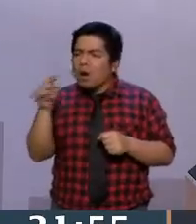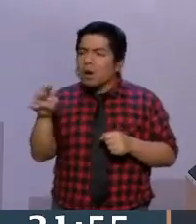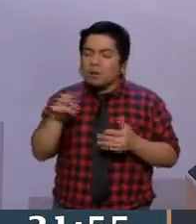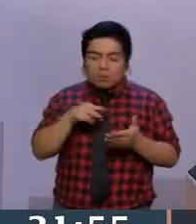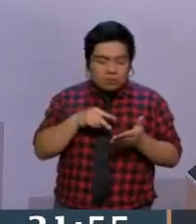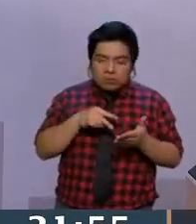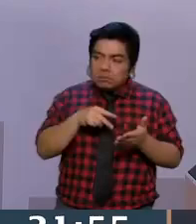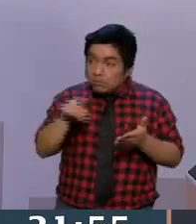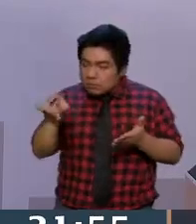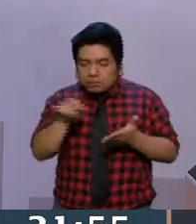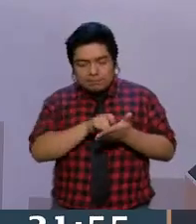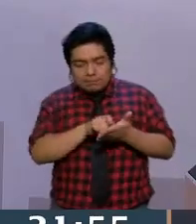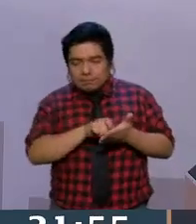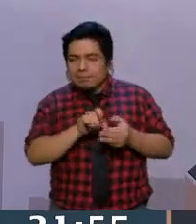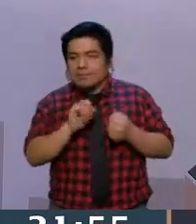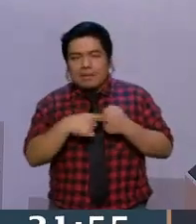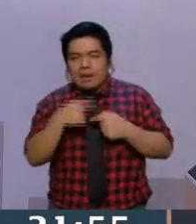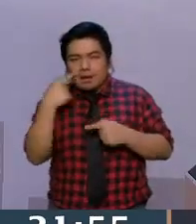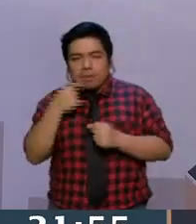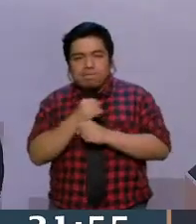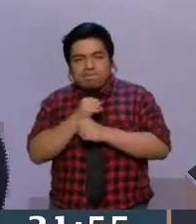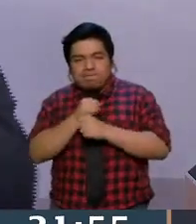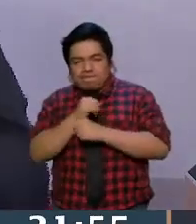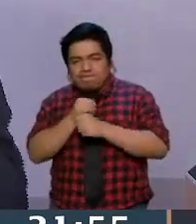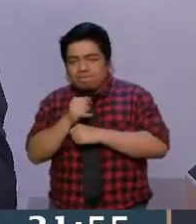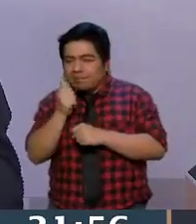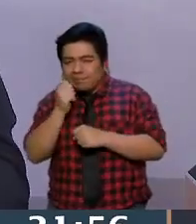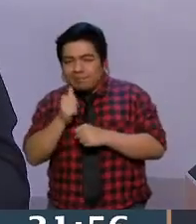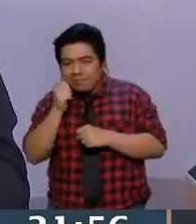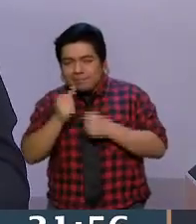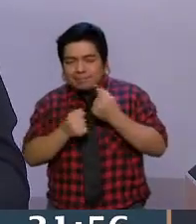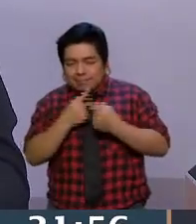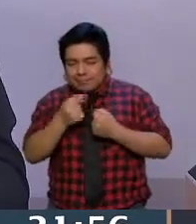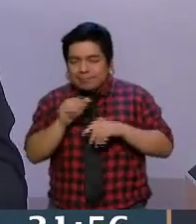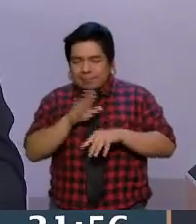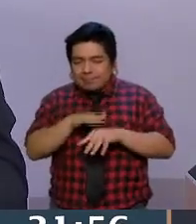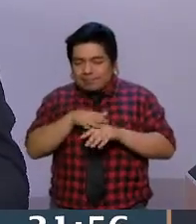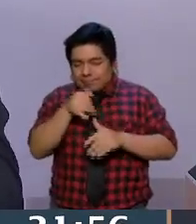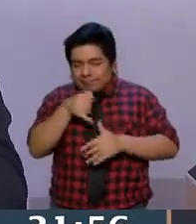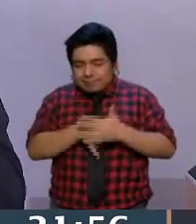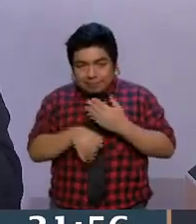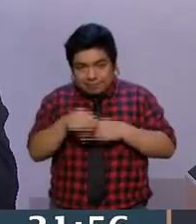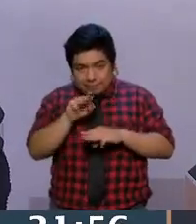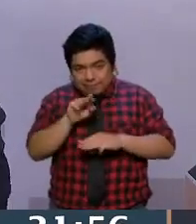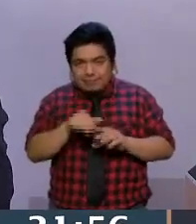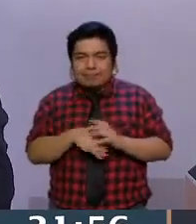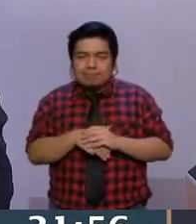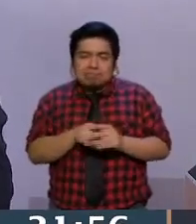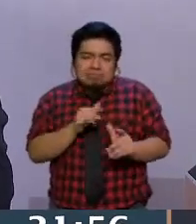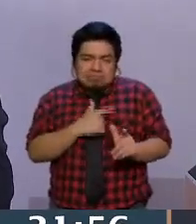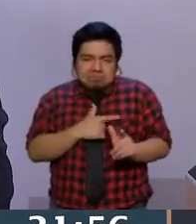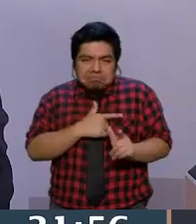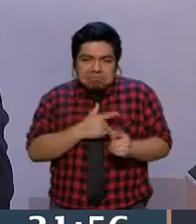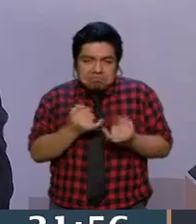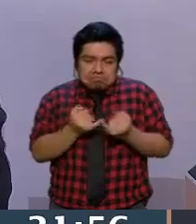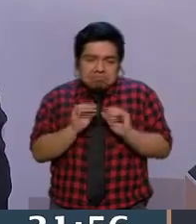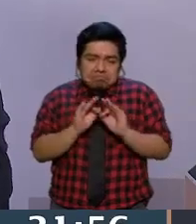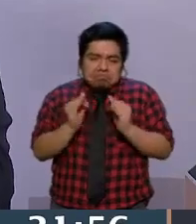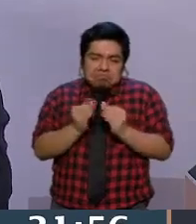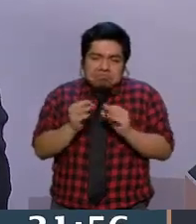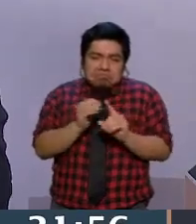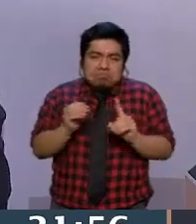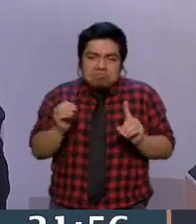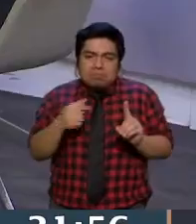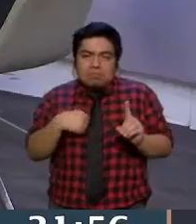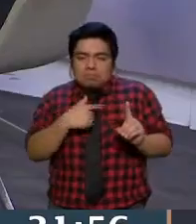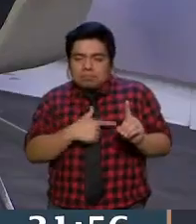lees alguna referencia, investigas, y eso te da también para ir adentrándote un poco más en el mundo. Me parece que es un formato también bastante agradable. Yo soy